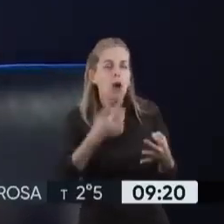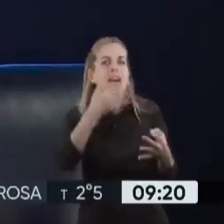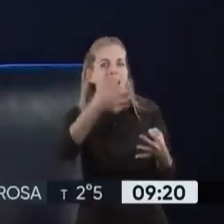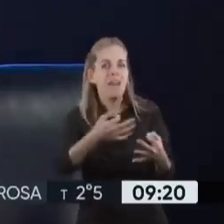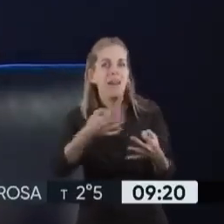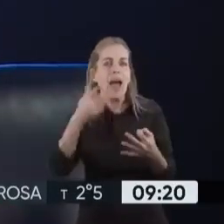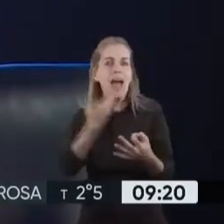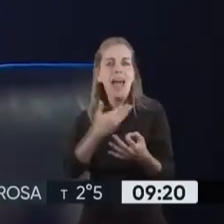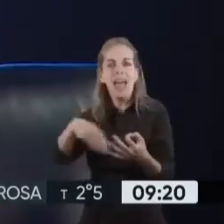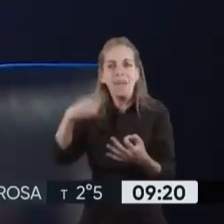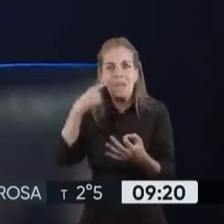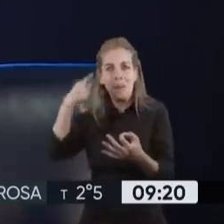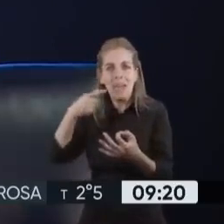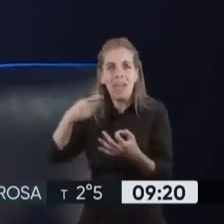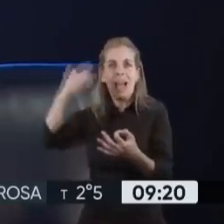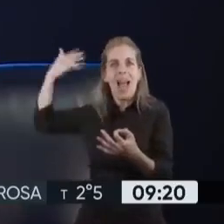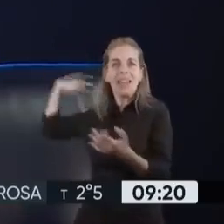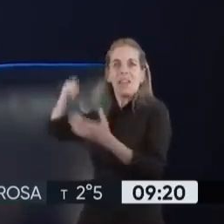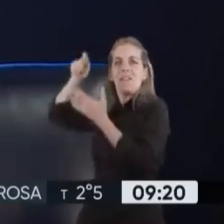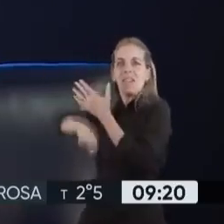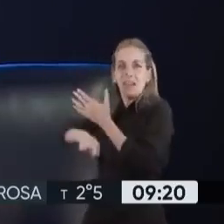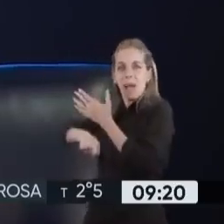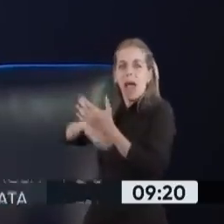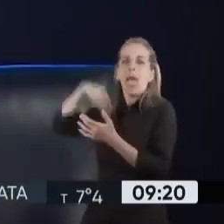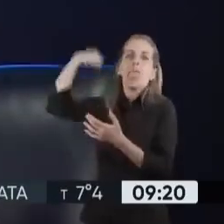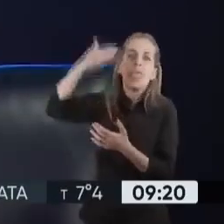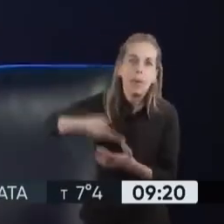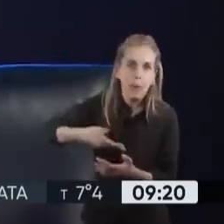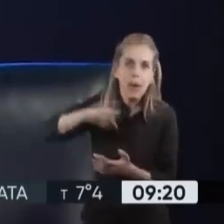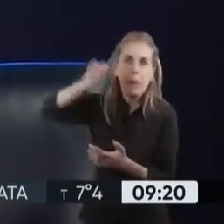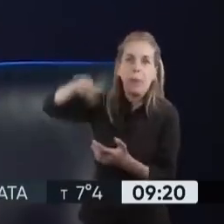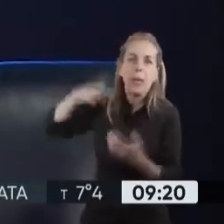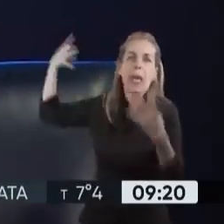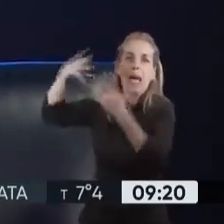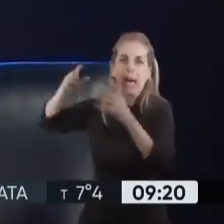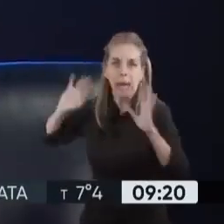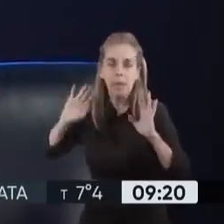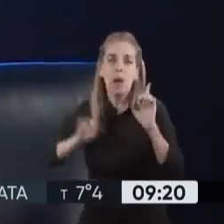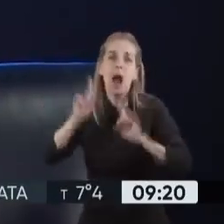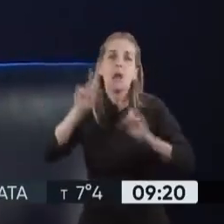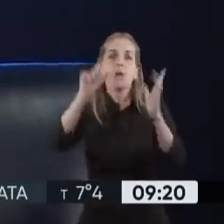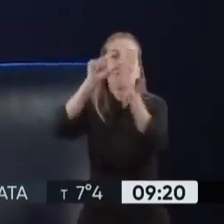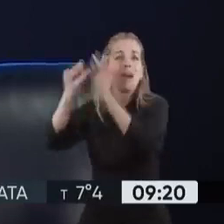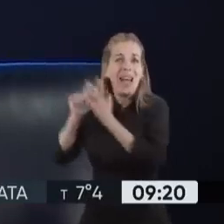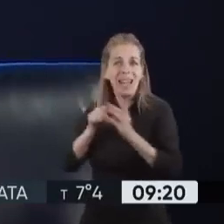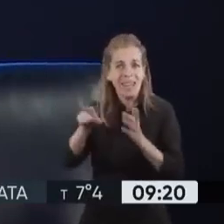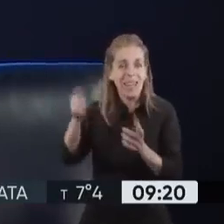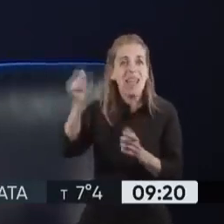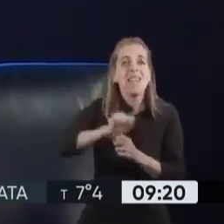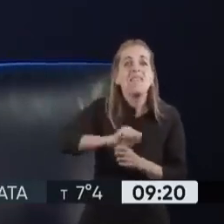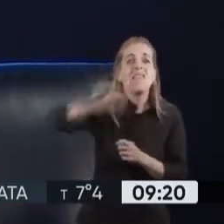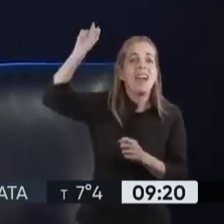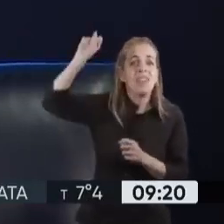se firmó en la situación previa de inflación mundial ustedes habrán visto los datos pero hay países que triplicaron su inflación